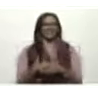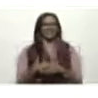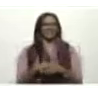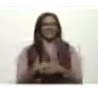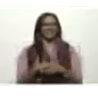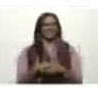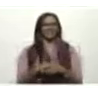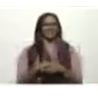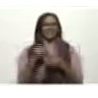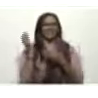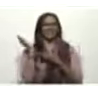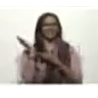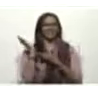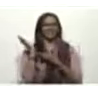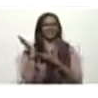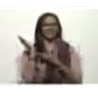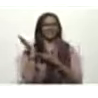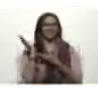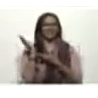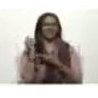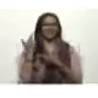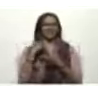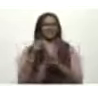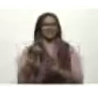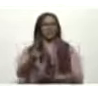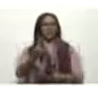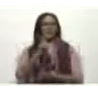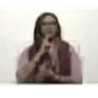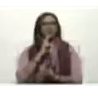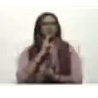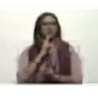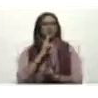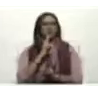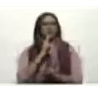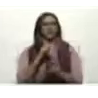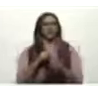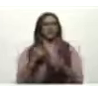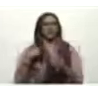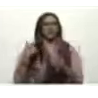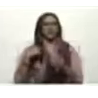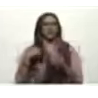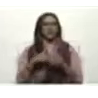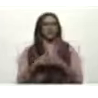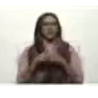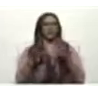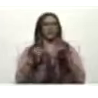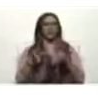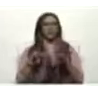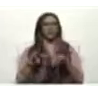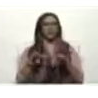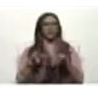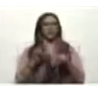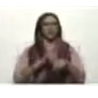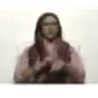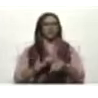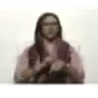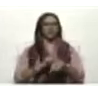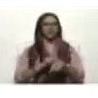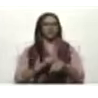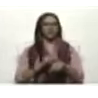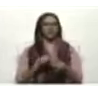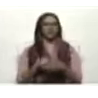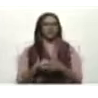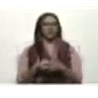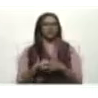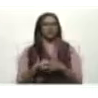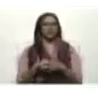está. Pero ya tengo los resultados. Y aquí tengo mi computadora, doctora. Mira la hormiguita, las